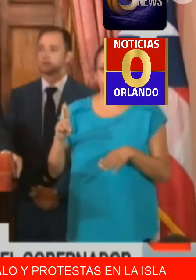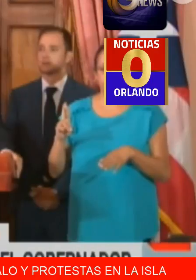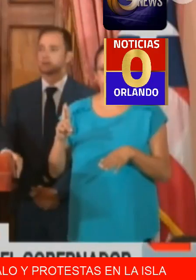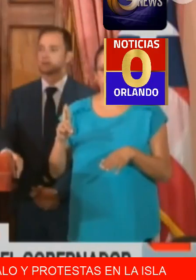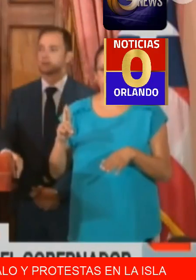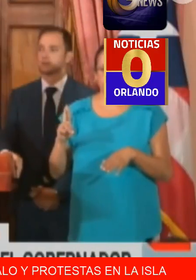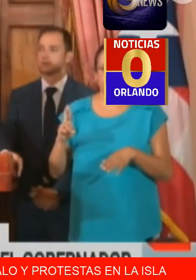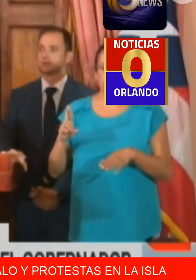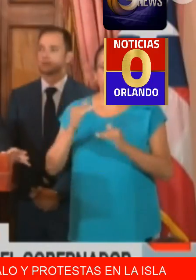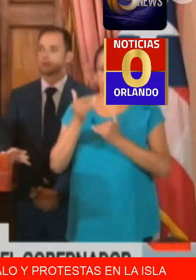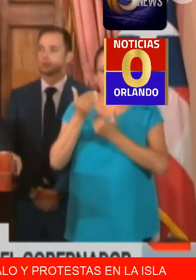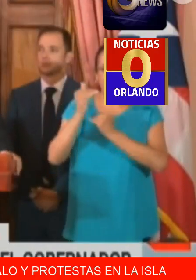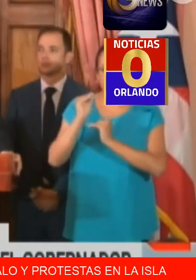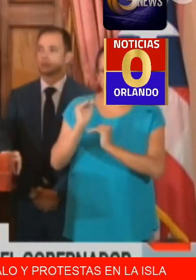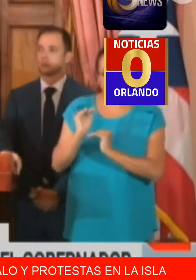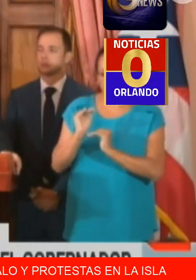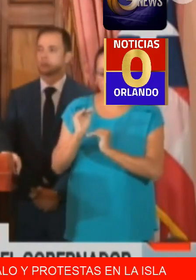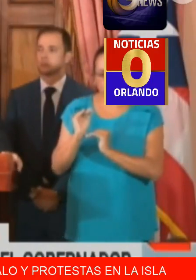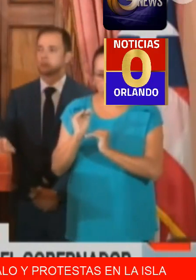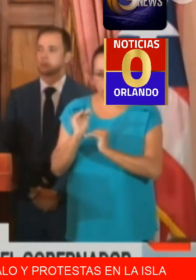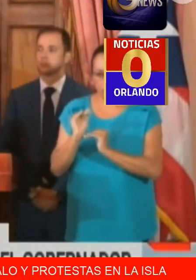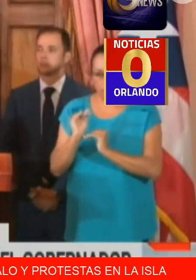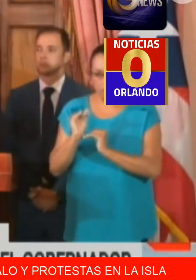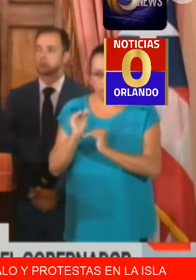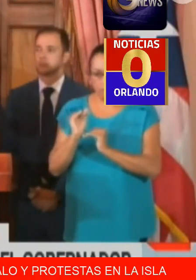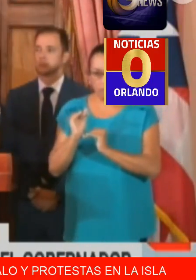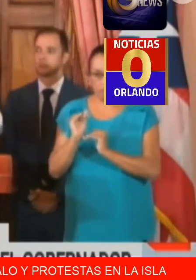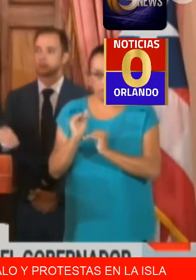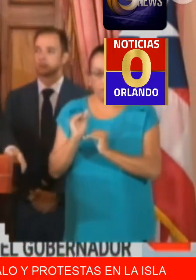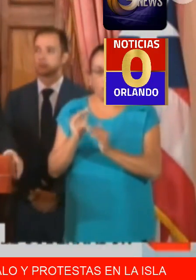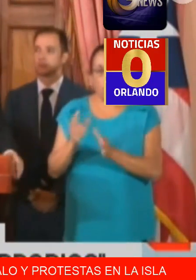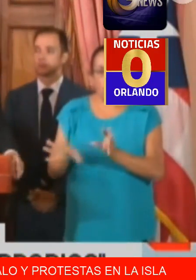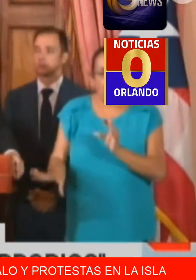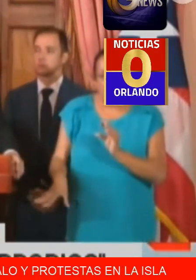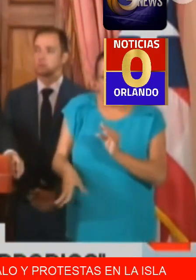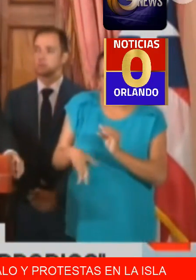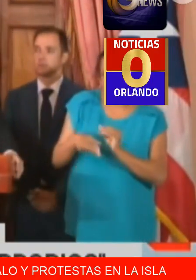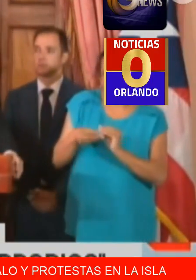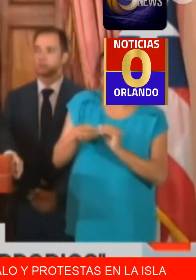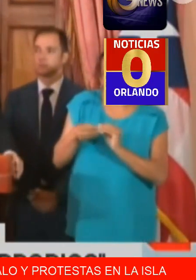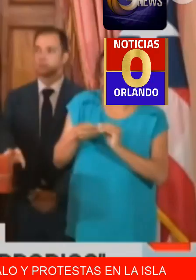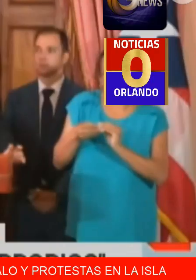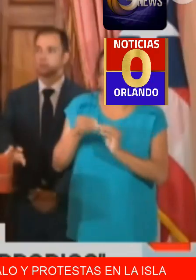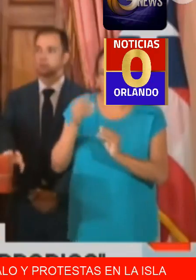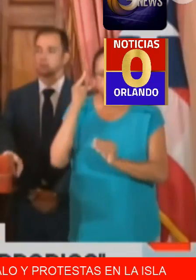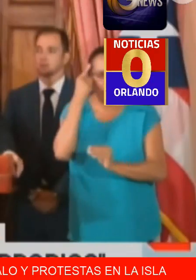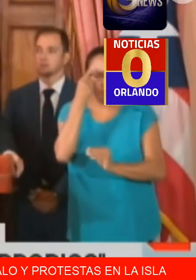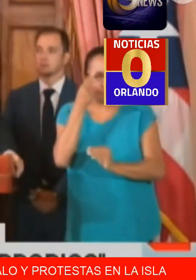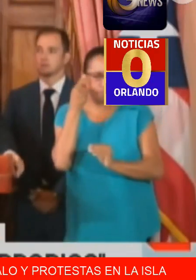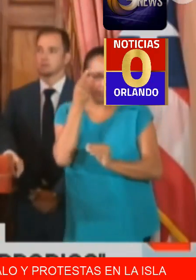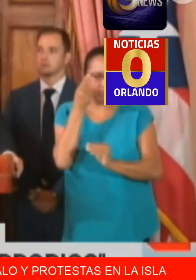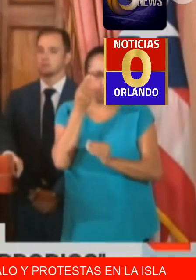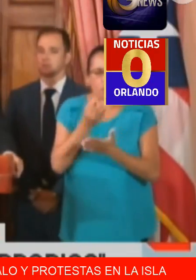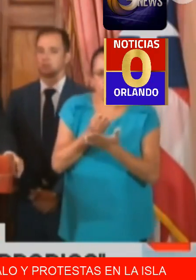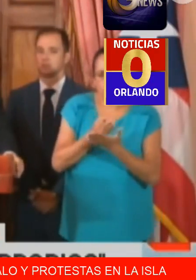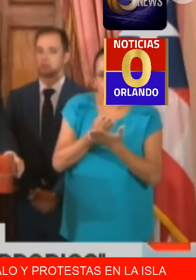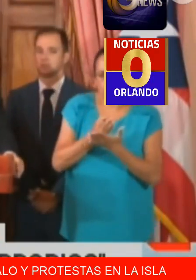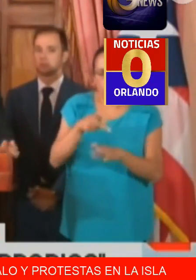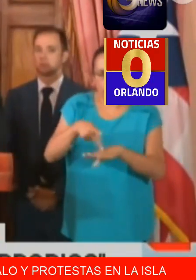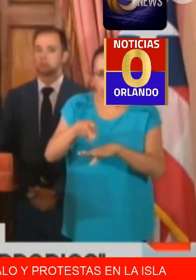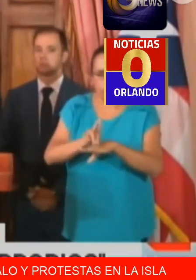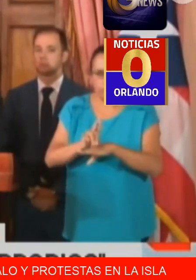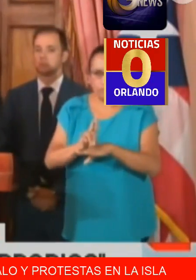certain limitations or certain additional considerations. considerations for federal funds in Puerto